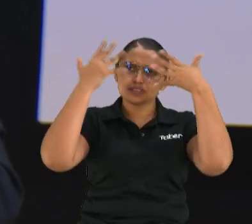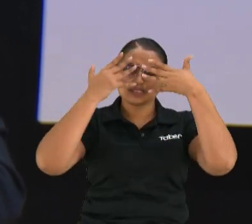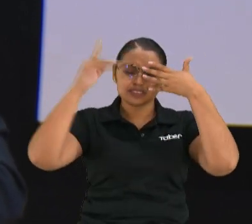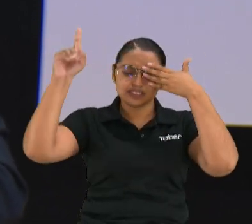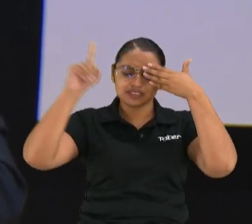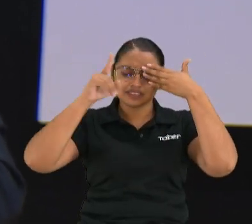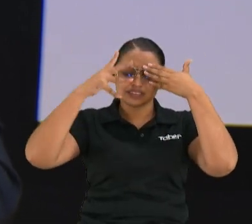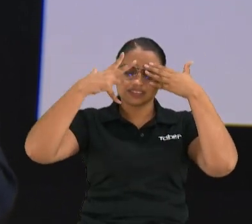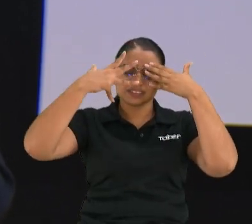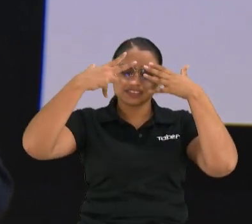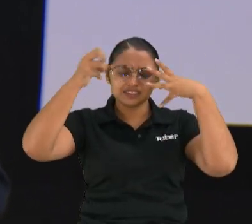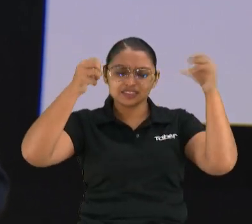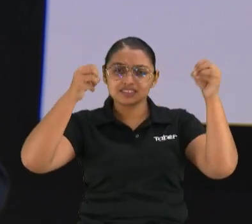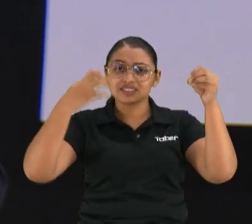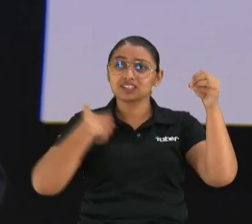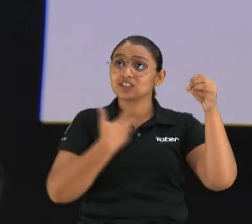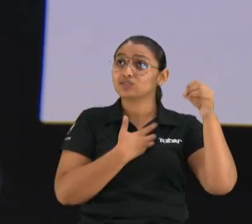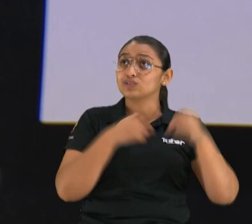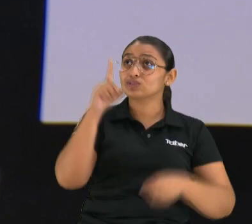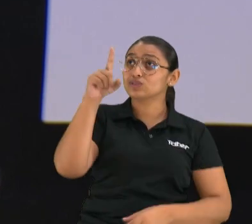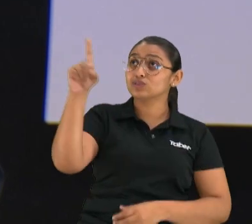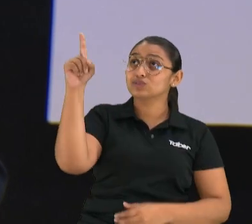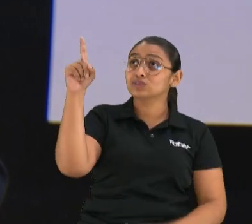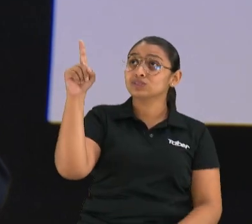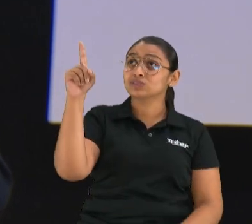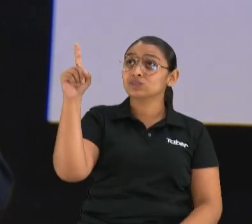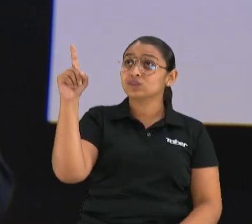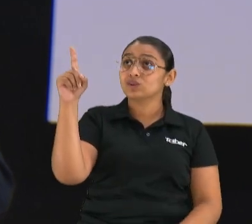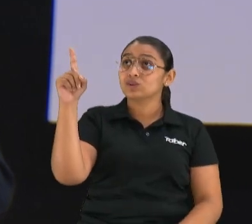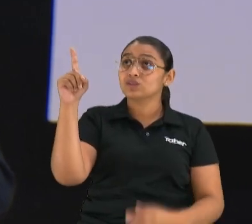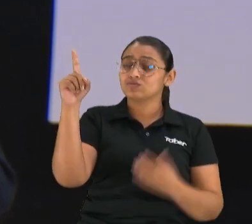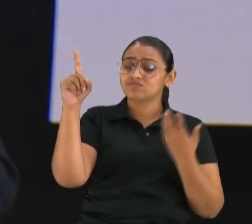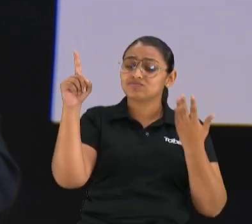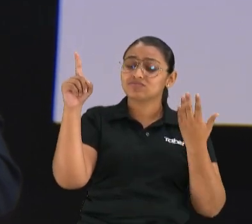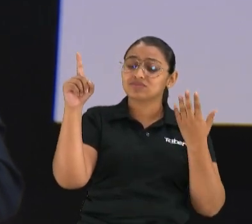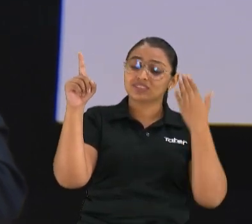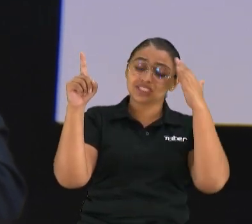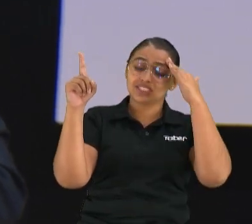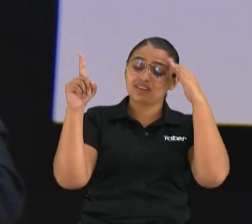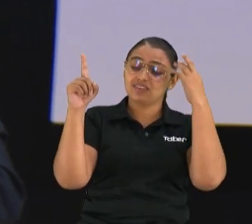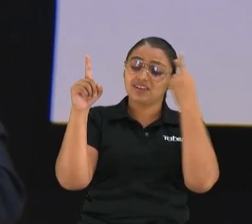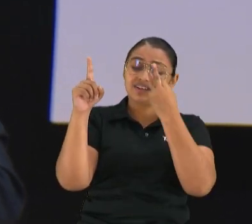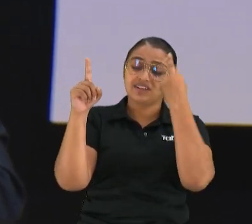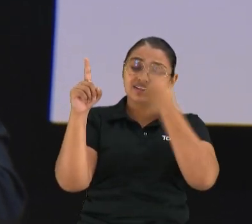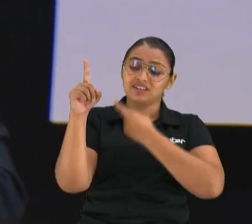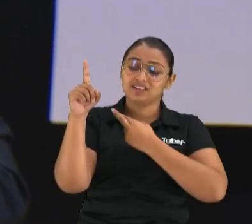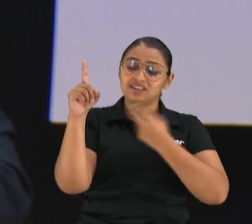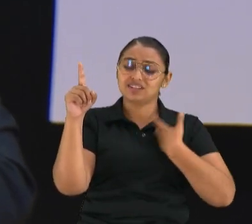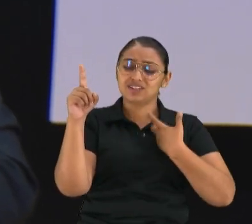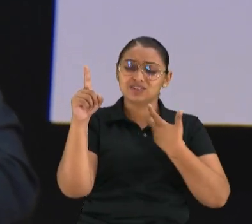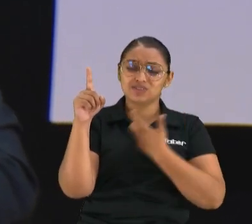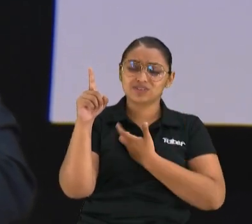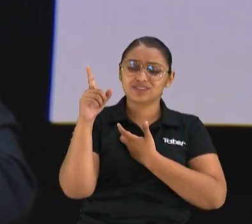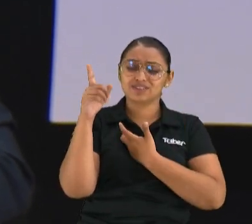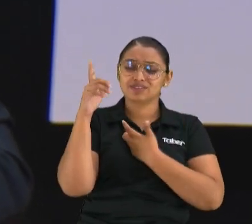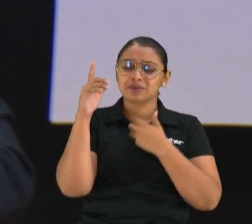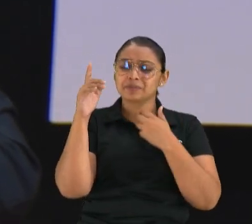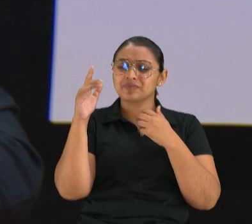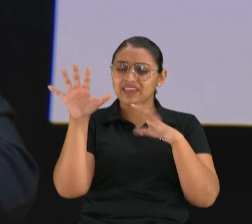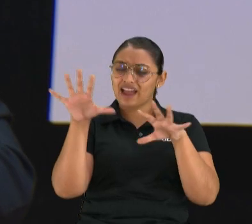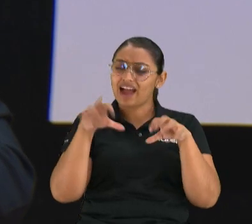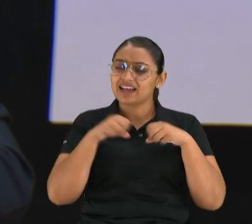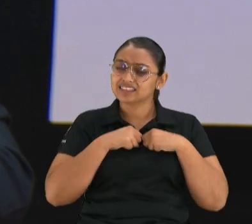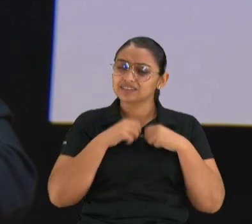no volver a negar tu existencia para no ignorar las consecuencias de nuestras acciones para